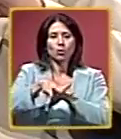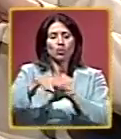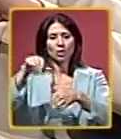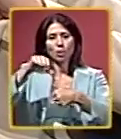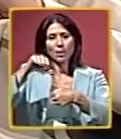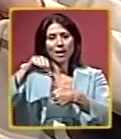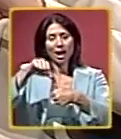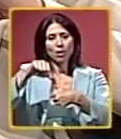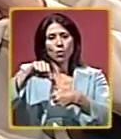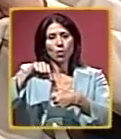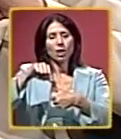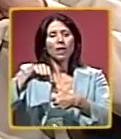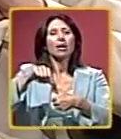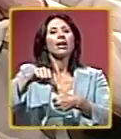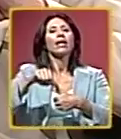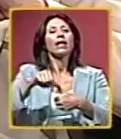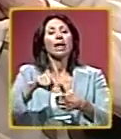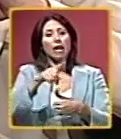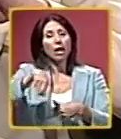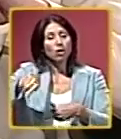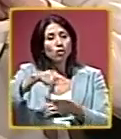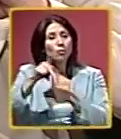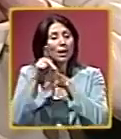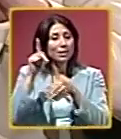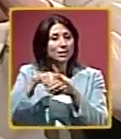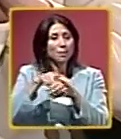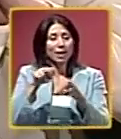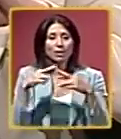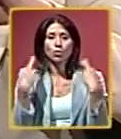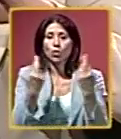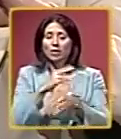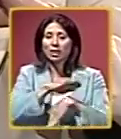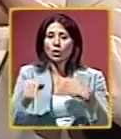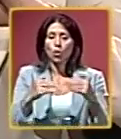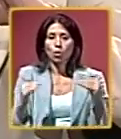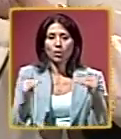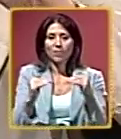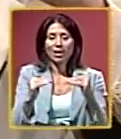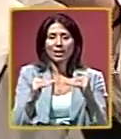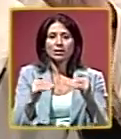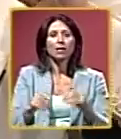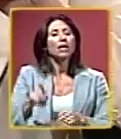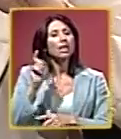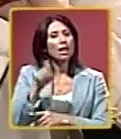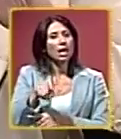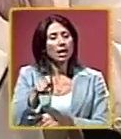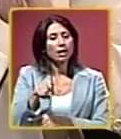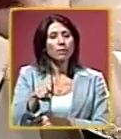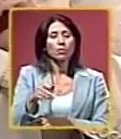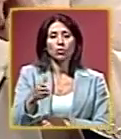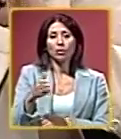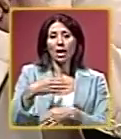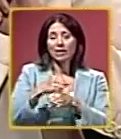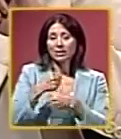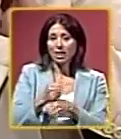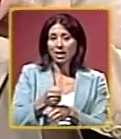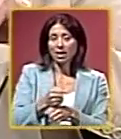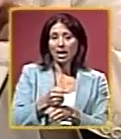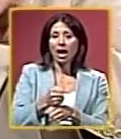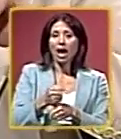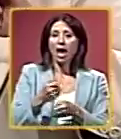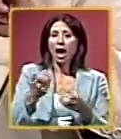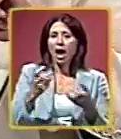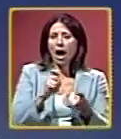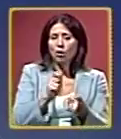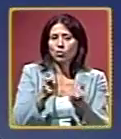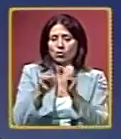ellos participan en las reuniones de todos los niveles, y ha habido que hacer en estos 6 años ajustes importantes para ir